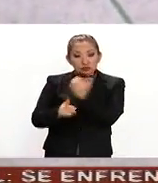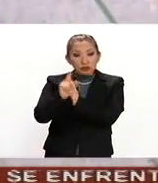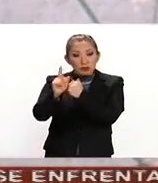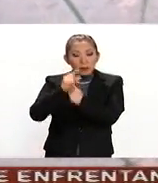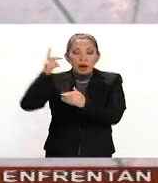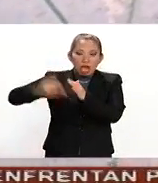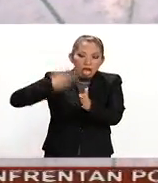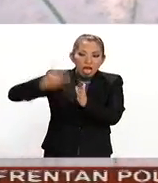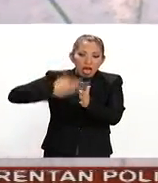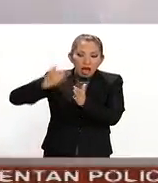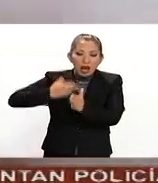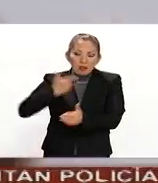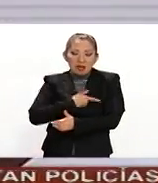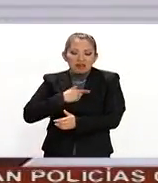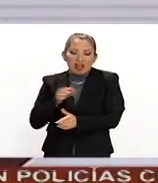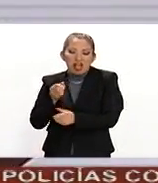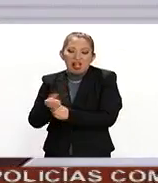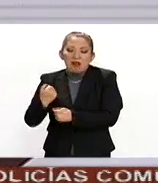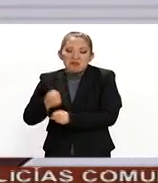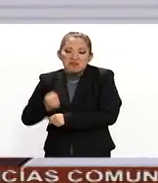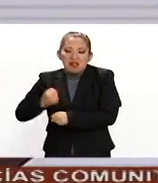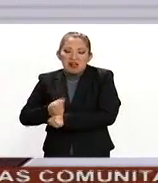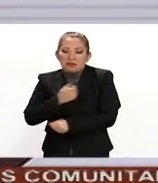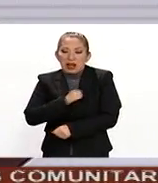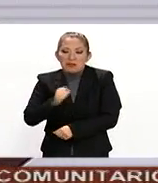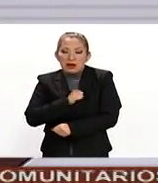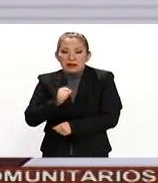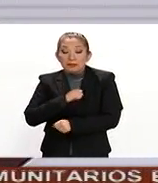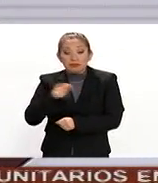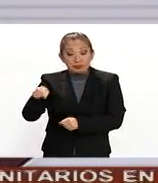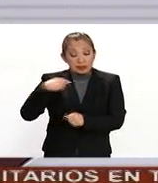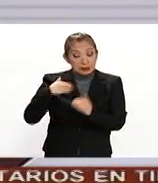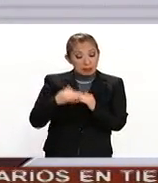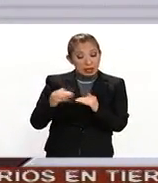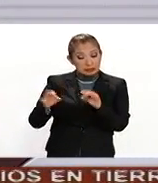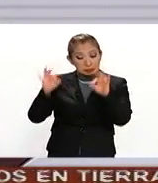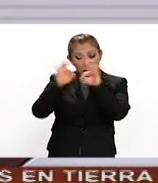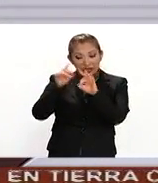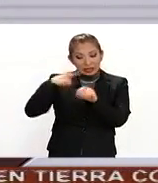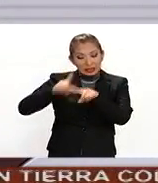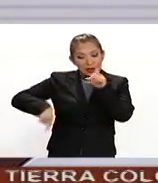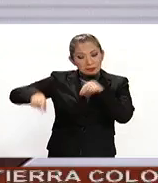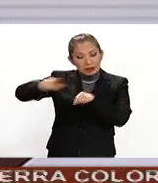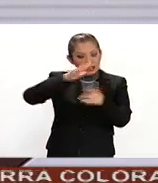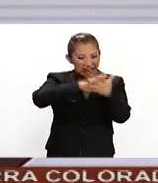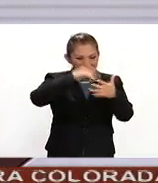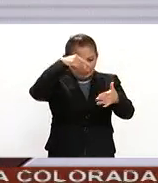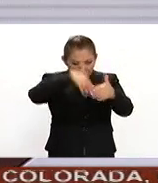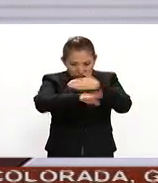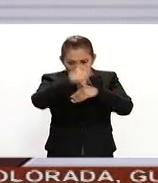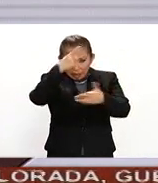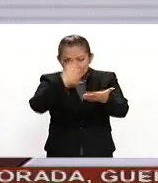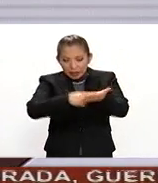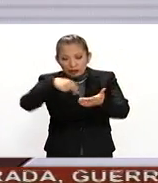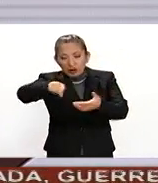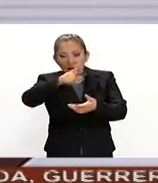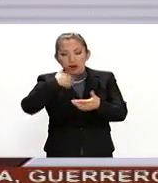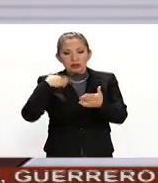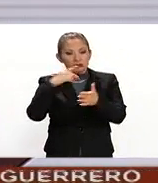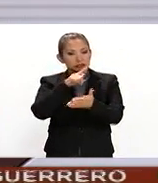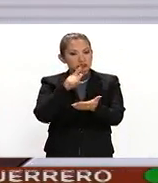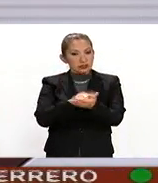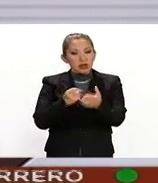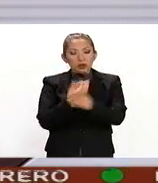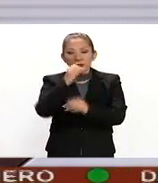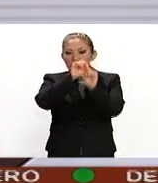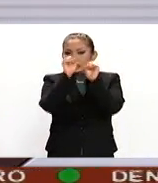de reincidencia delictiva. Se trata de una alta prioridad en virtud de la población penitenciaria que, en el marco del nuevo